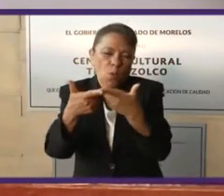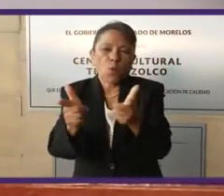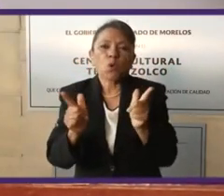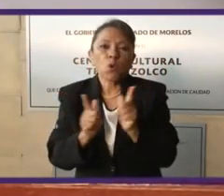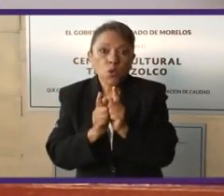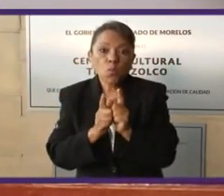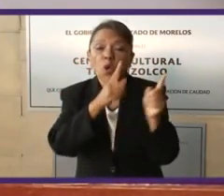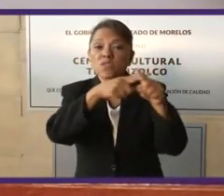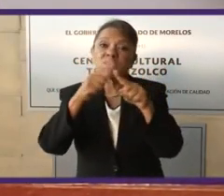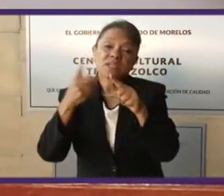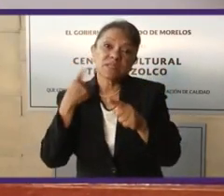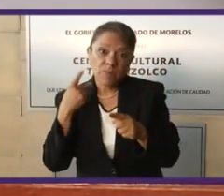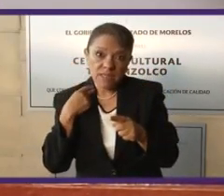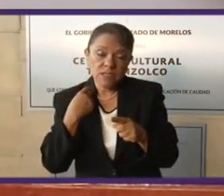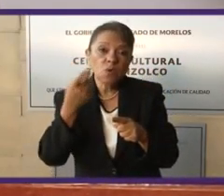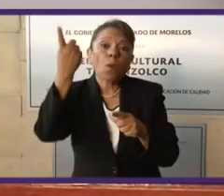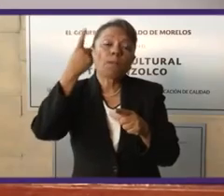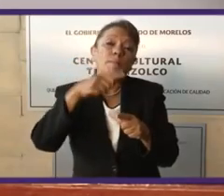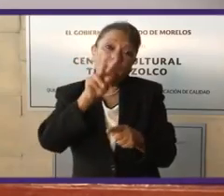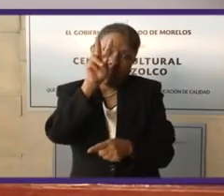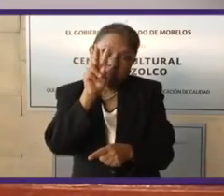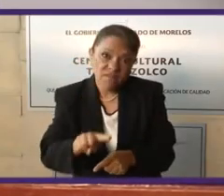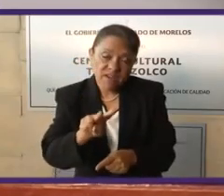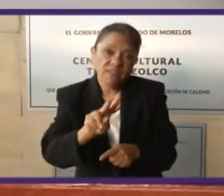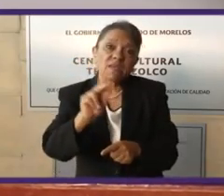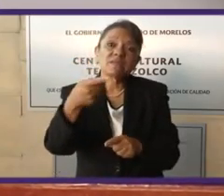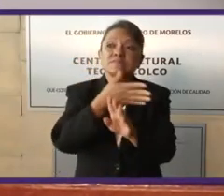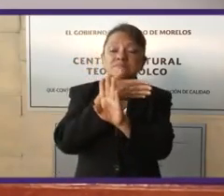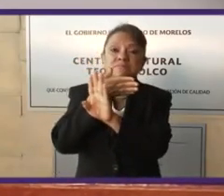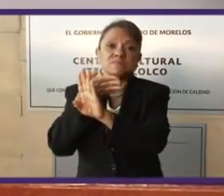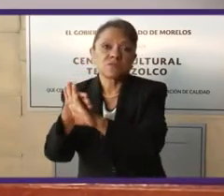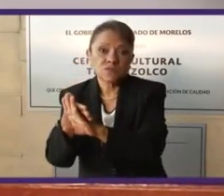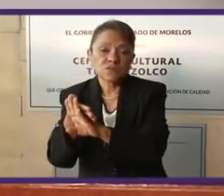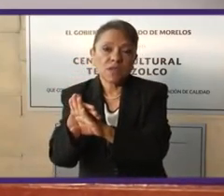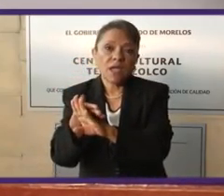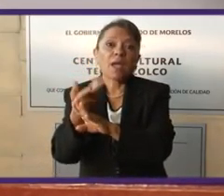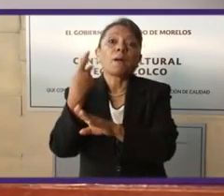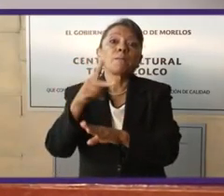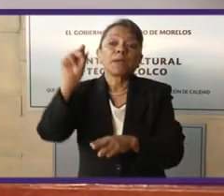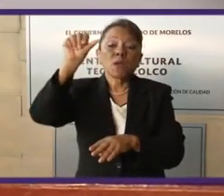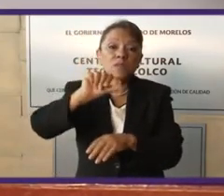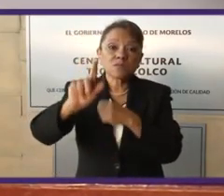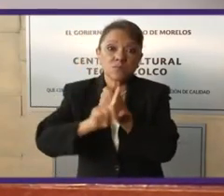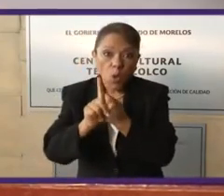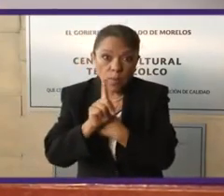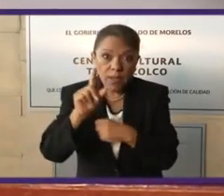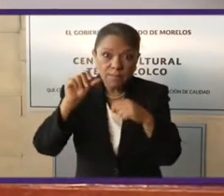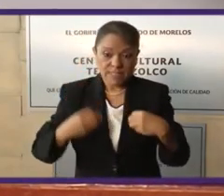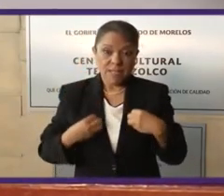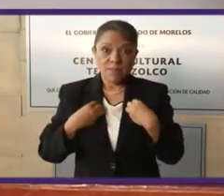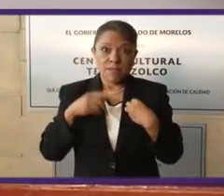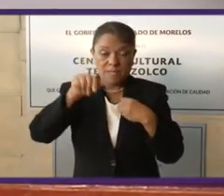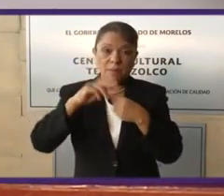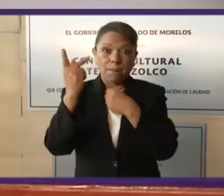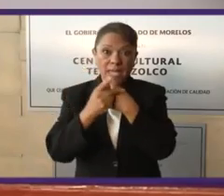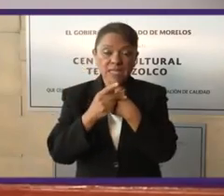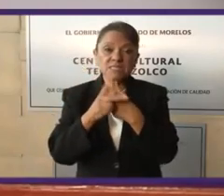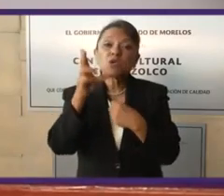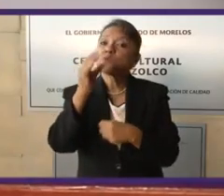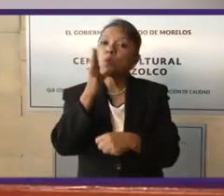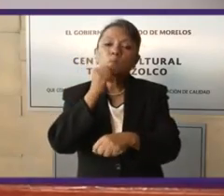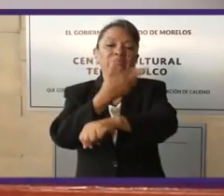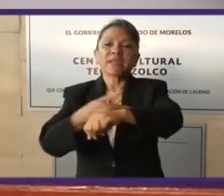alguien, tenemos que decir también que los problemas que hoy vive el país no los va a poder resolver una sola persona ni